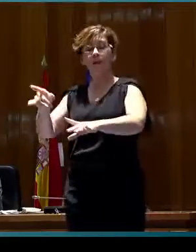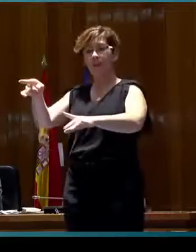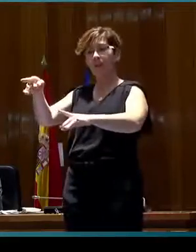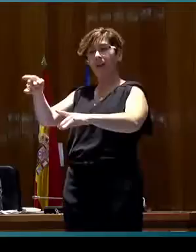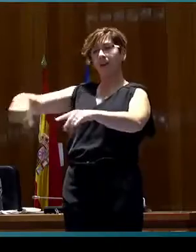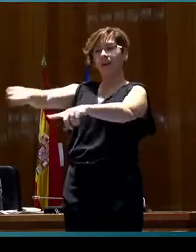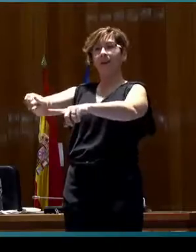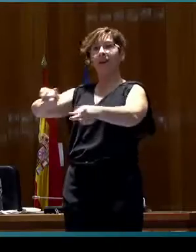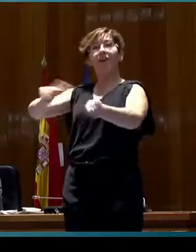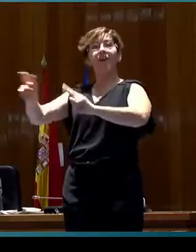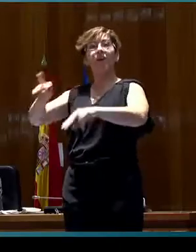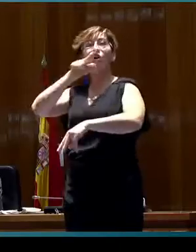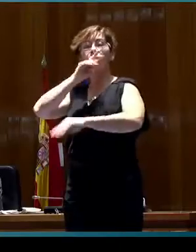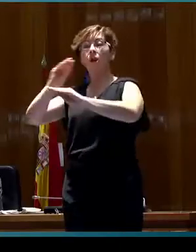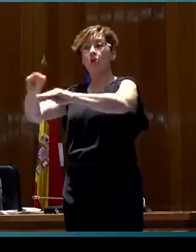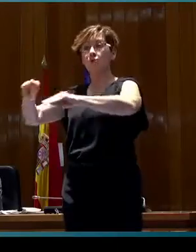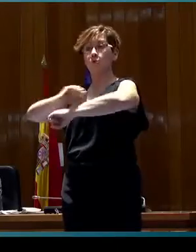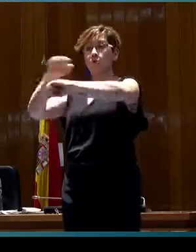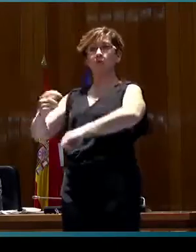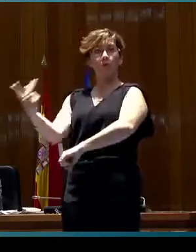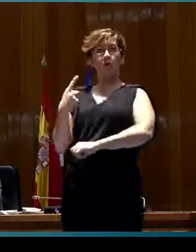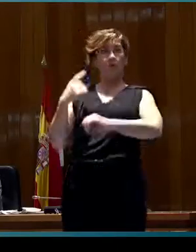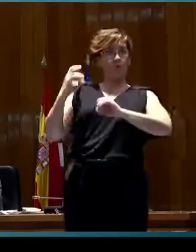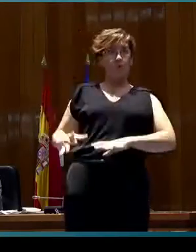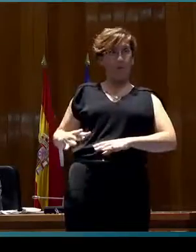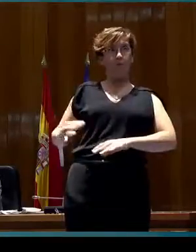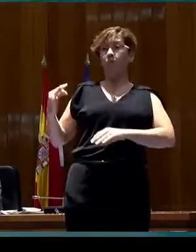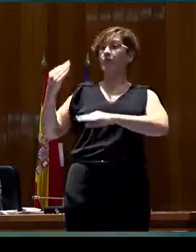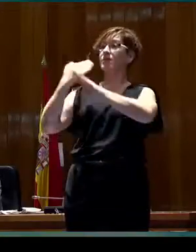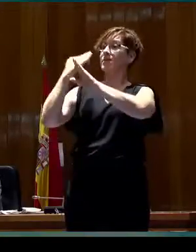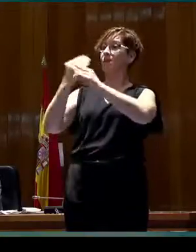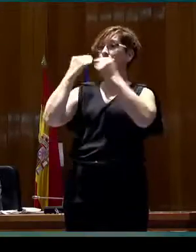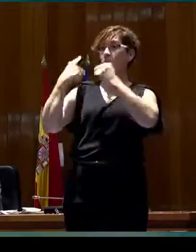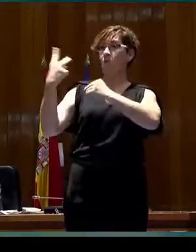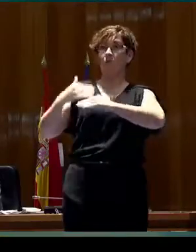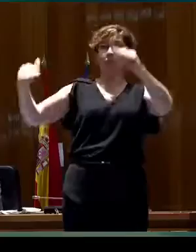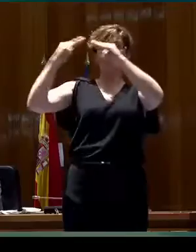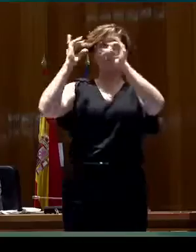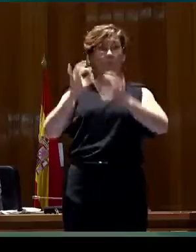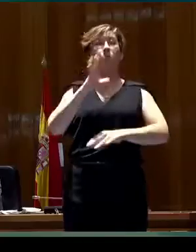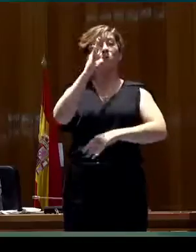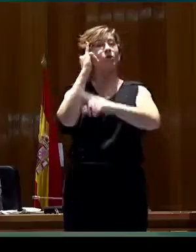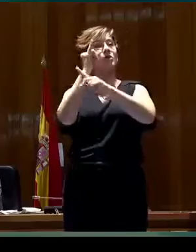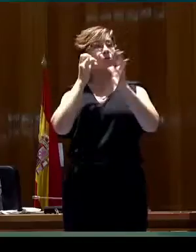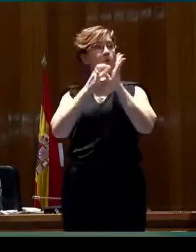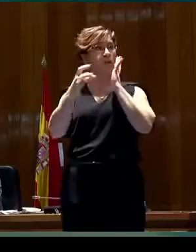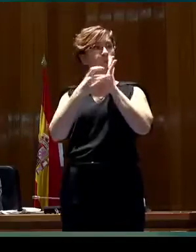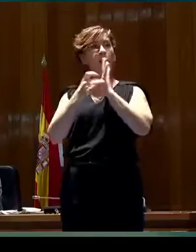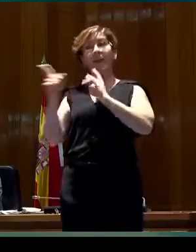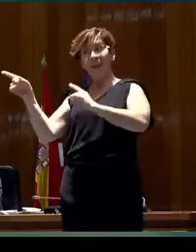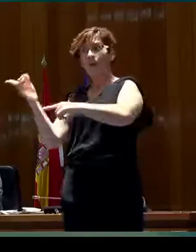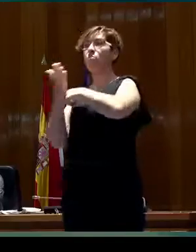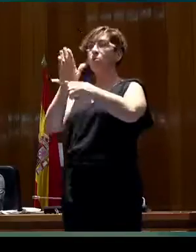la interpretación de lengua de signos orales. De hecho, esto es lo que le ha llevado al Instituto Nacional a proponer que se pase de